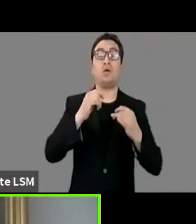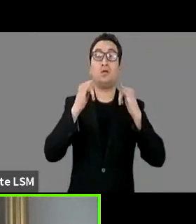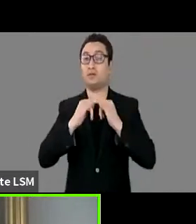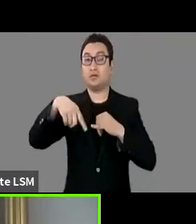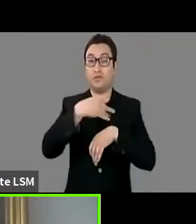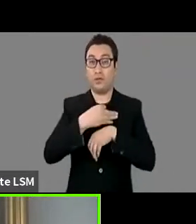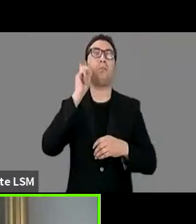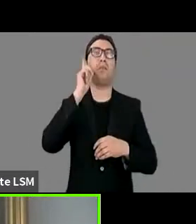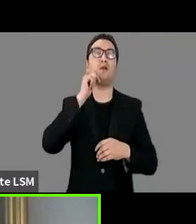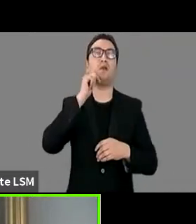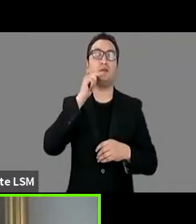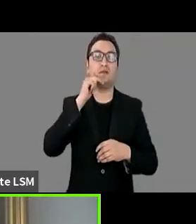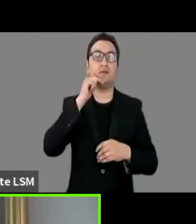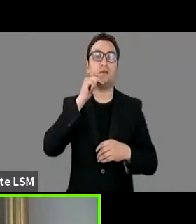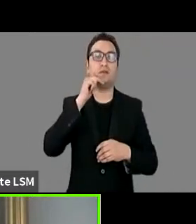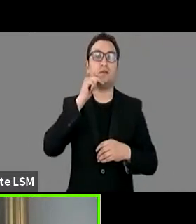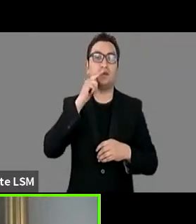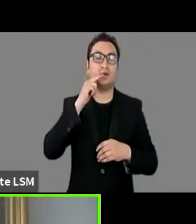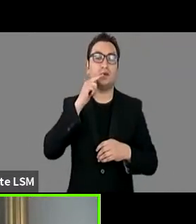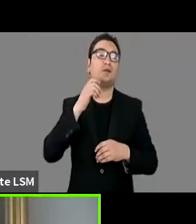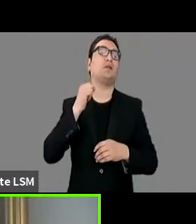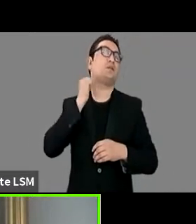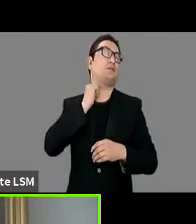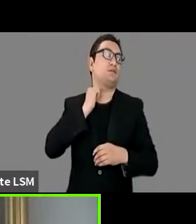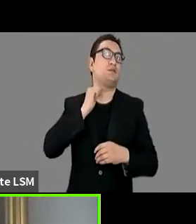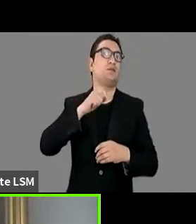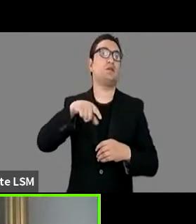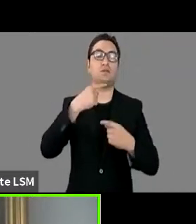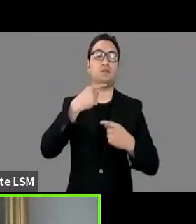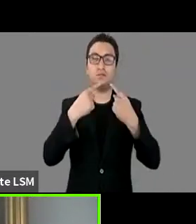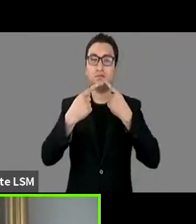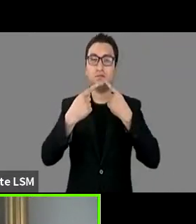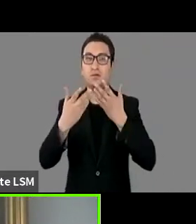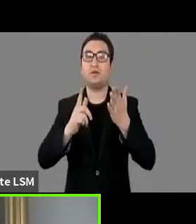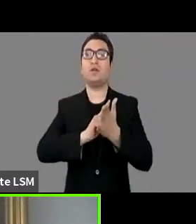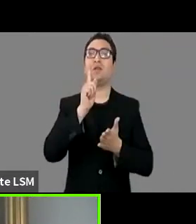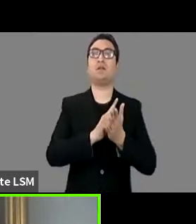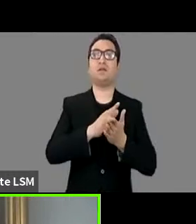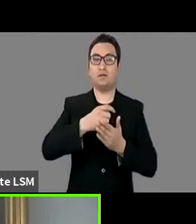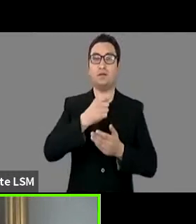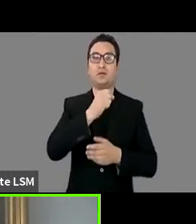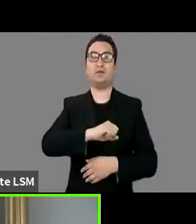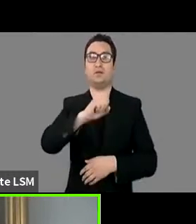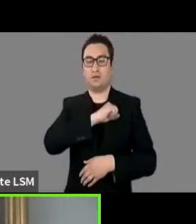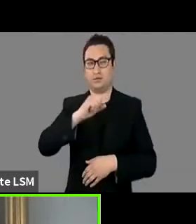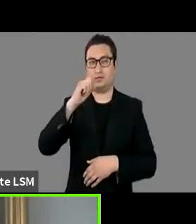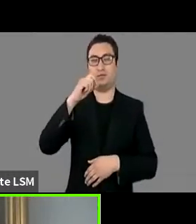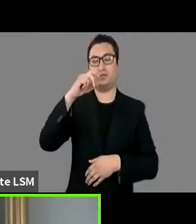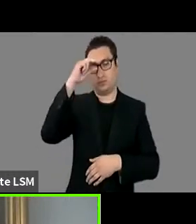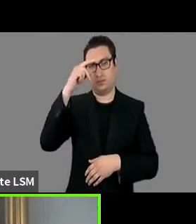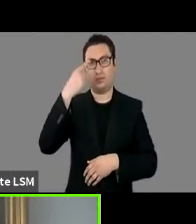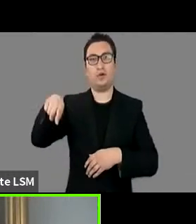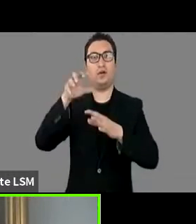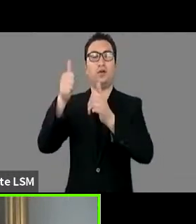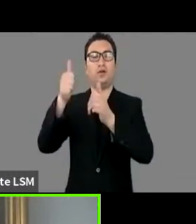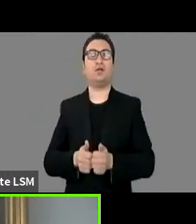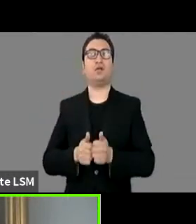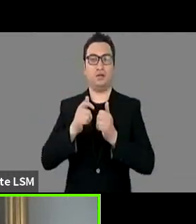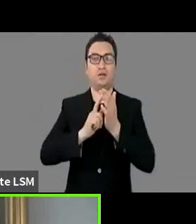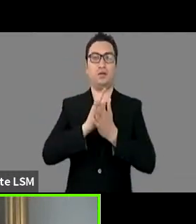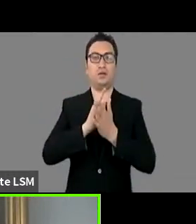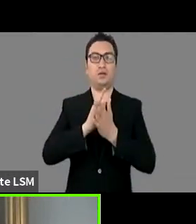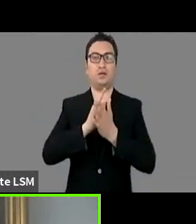ley de salud mental que facilita la privación ilegal de esta población en instituciones cerradas, avalando los